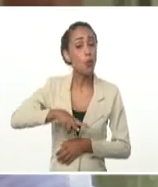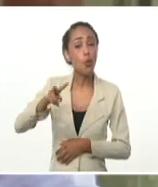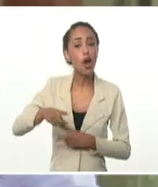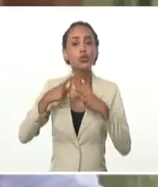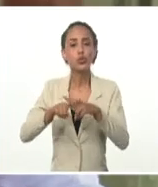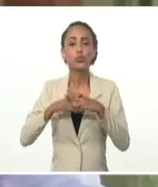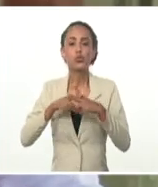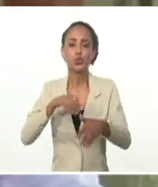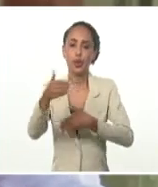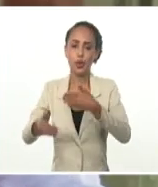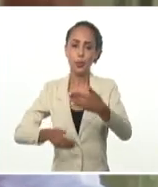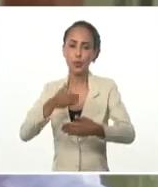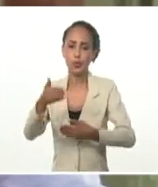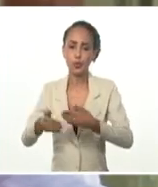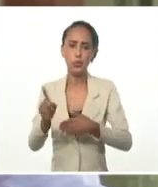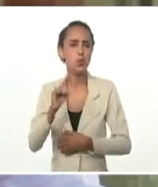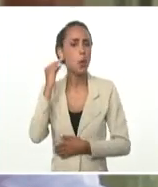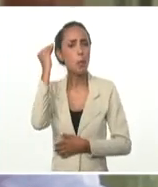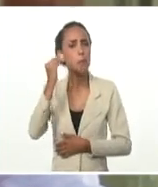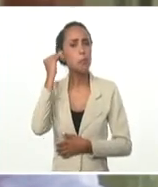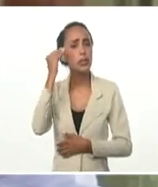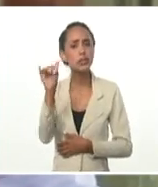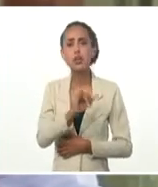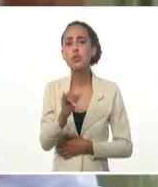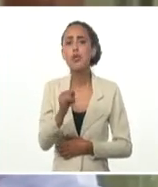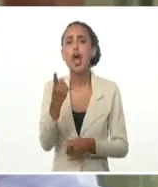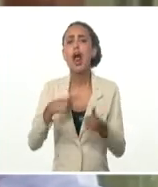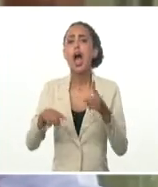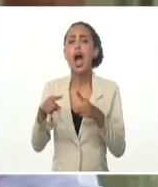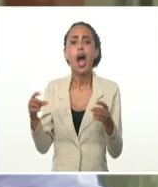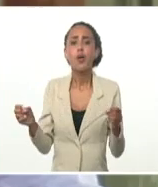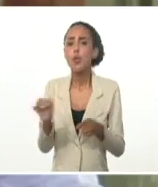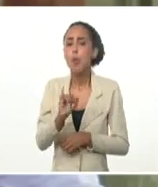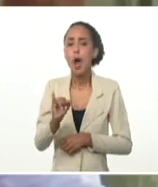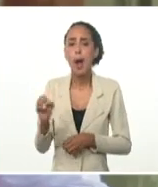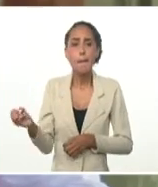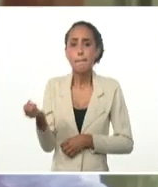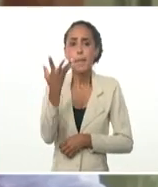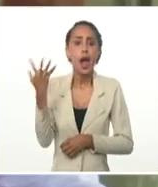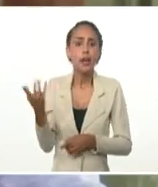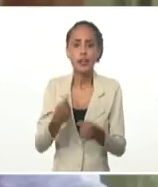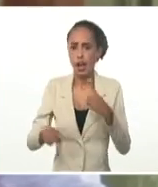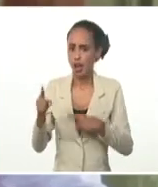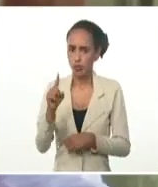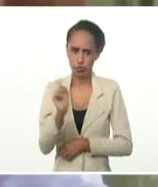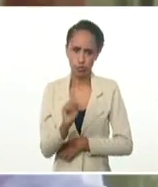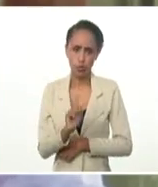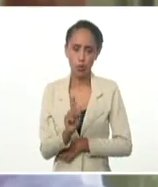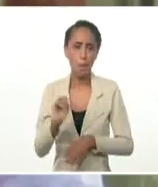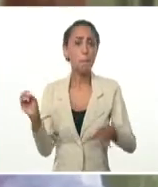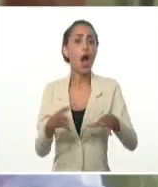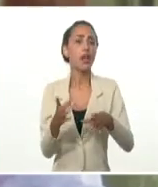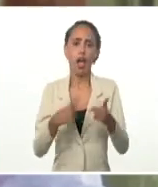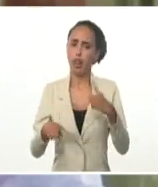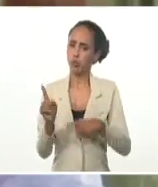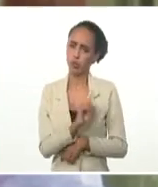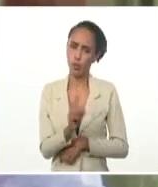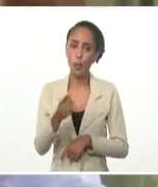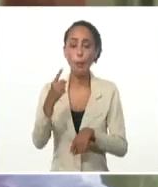problemas. No pensemos que es una receta mágica para resolverlo todo. Pero sí creo que el